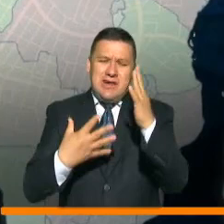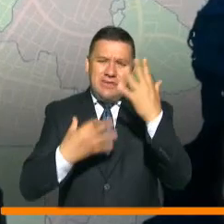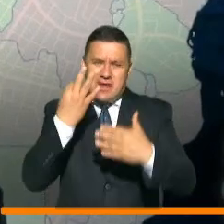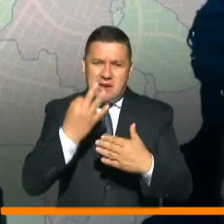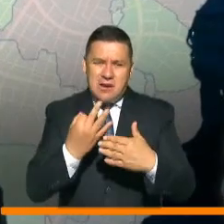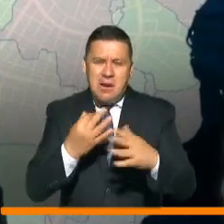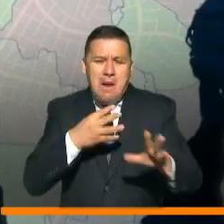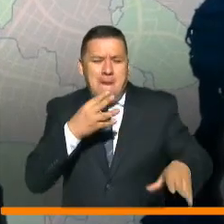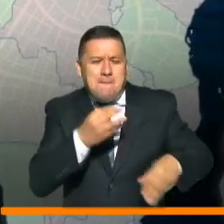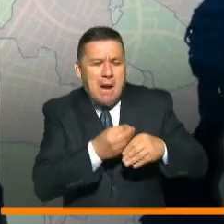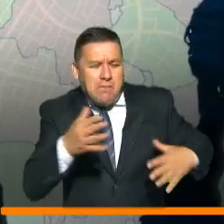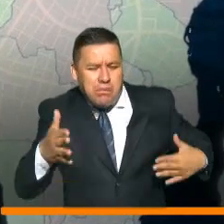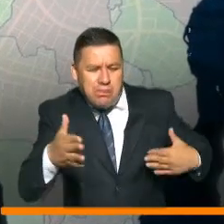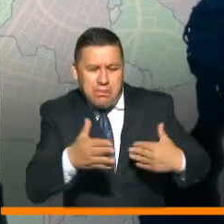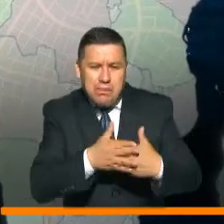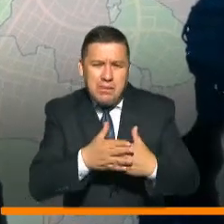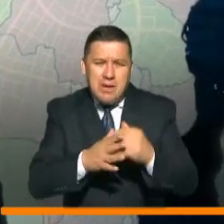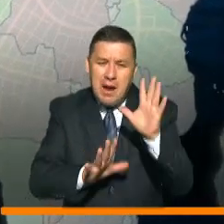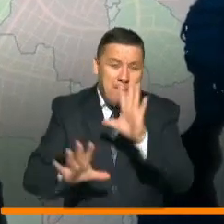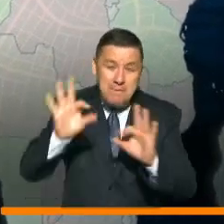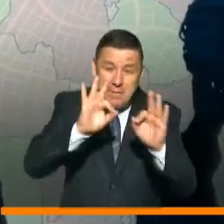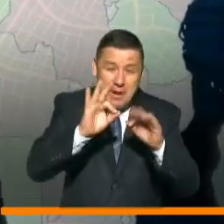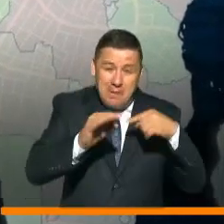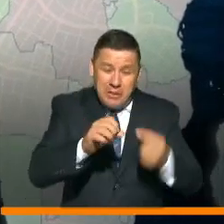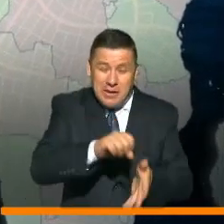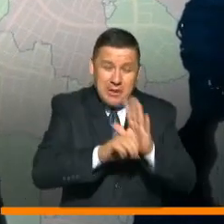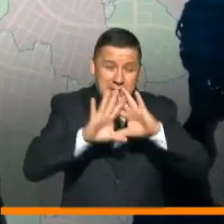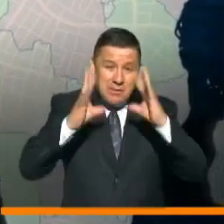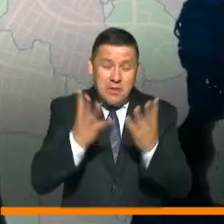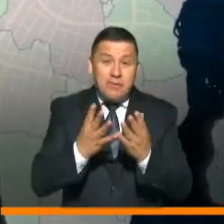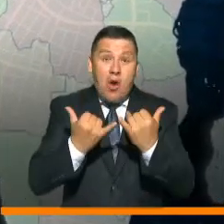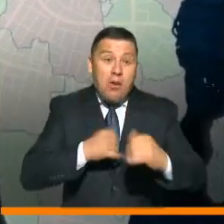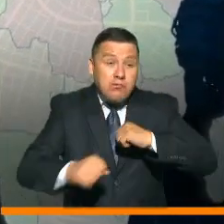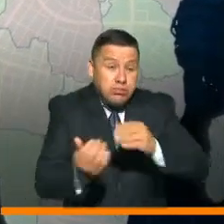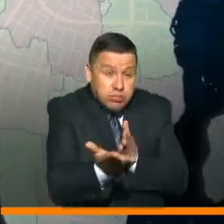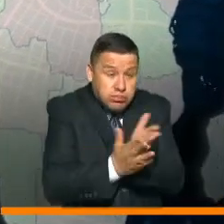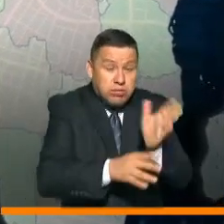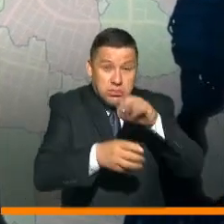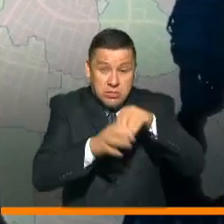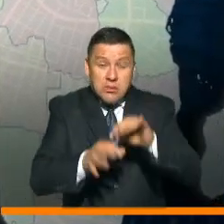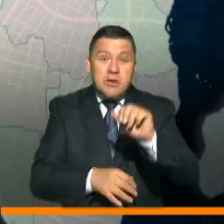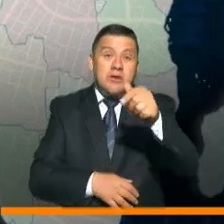141.684.613 casos acumulados en toda la pandemia. Los casos activos son